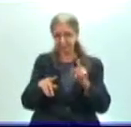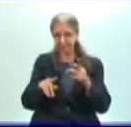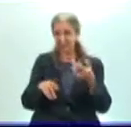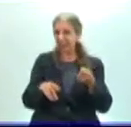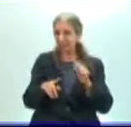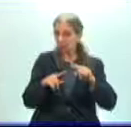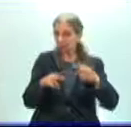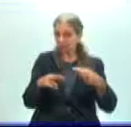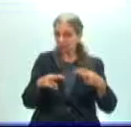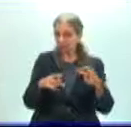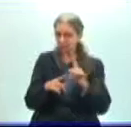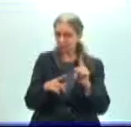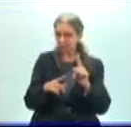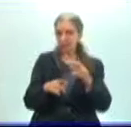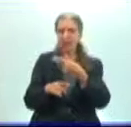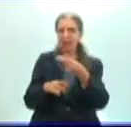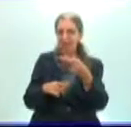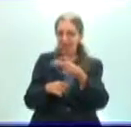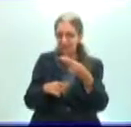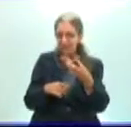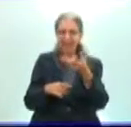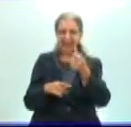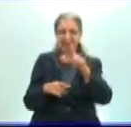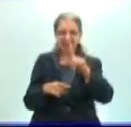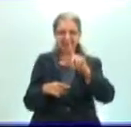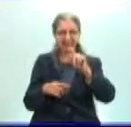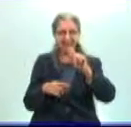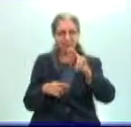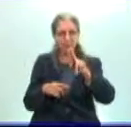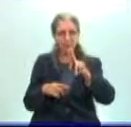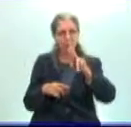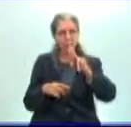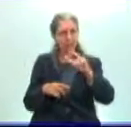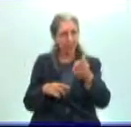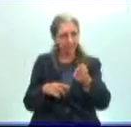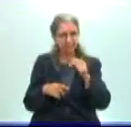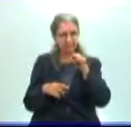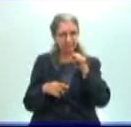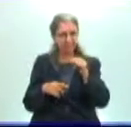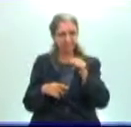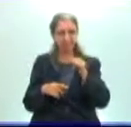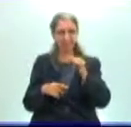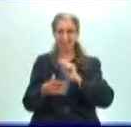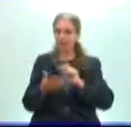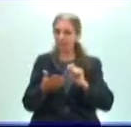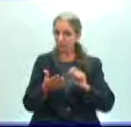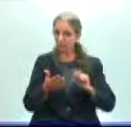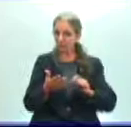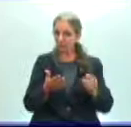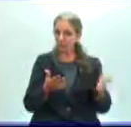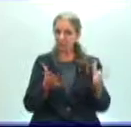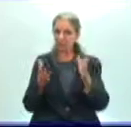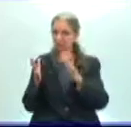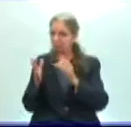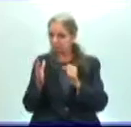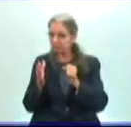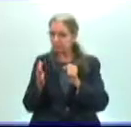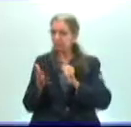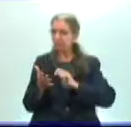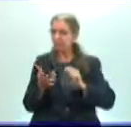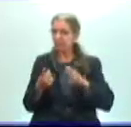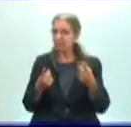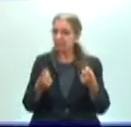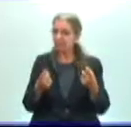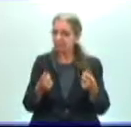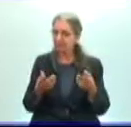ejercicio inicial. Tienes un tiempo para que puedas anotar lo más necesario que hoy te